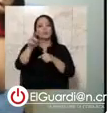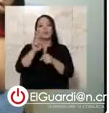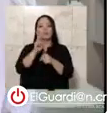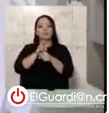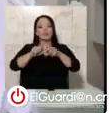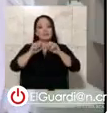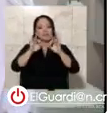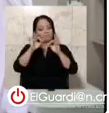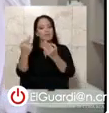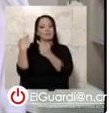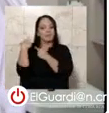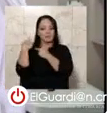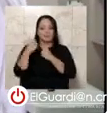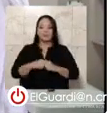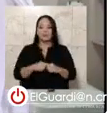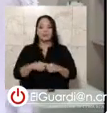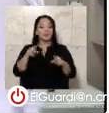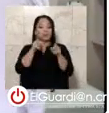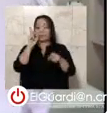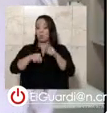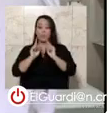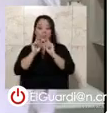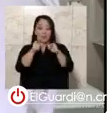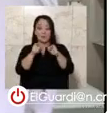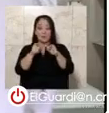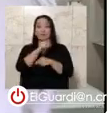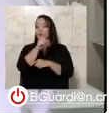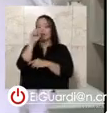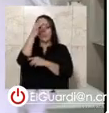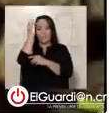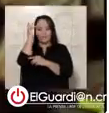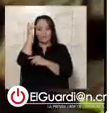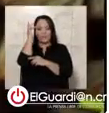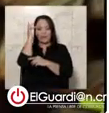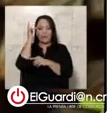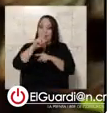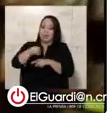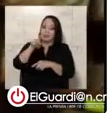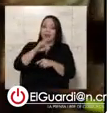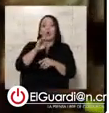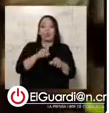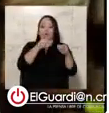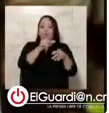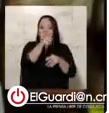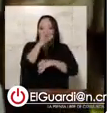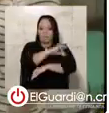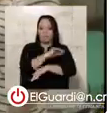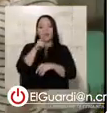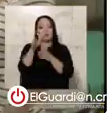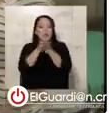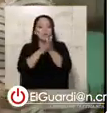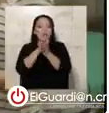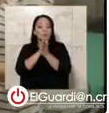citas de manera responsable y si no puede asistir, no olvide cancelar o reprogramar. Esto ayuda a aprovechar